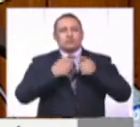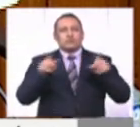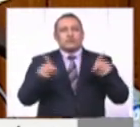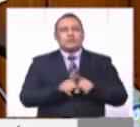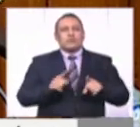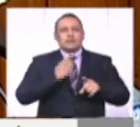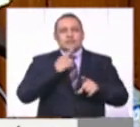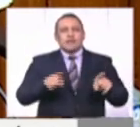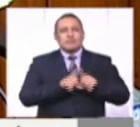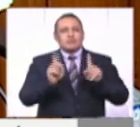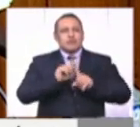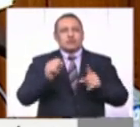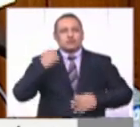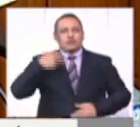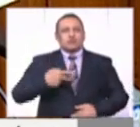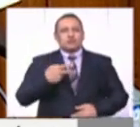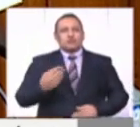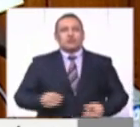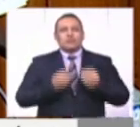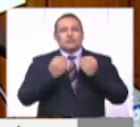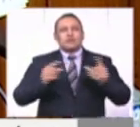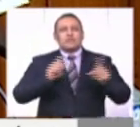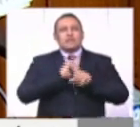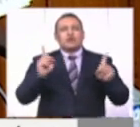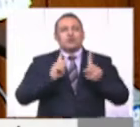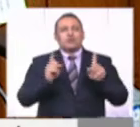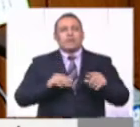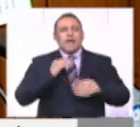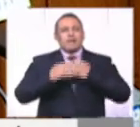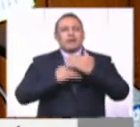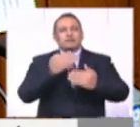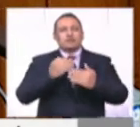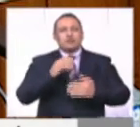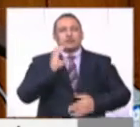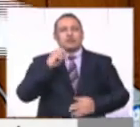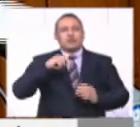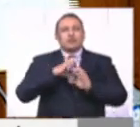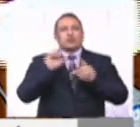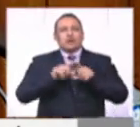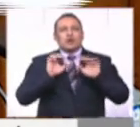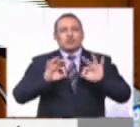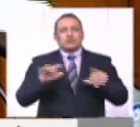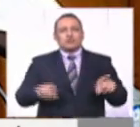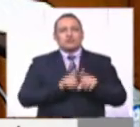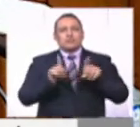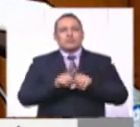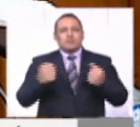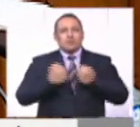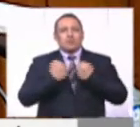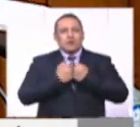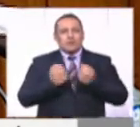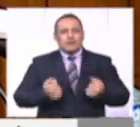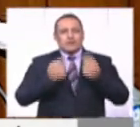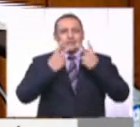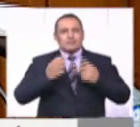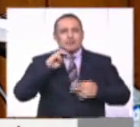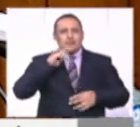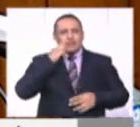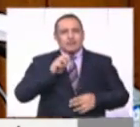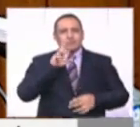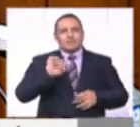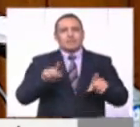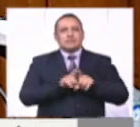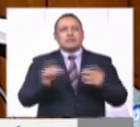tercer lugar ya no el segundo porque ya no pasó Ya no pasó conga precisamente por esto de enfrentamiento que hay en la minera por el